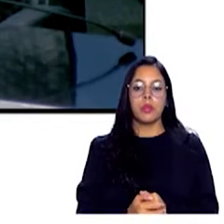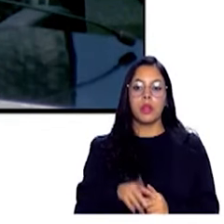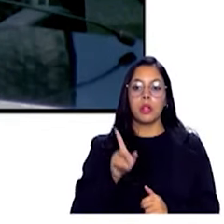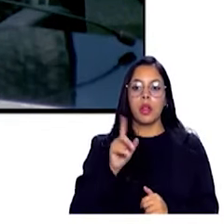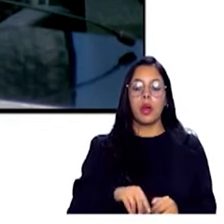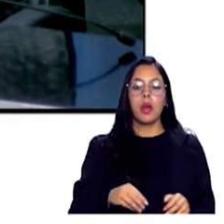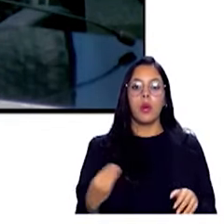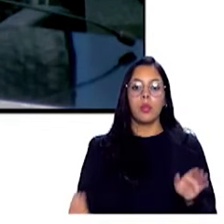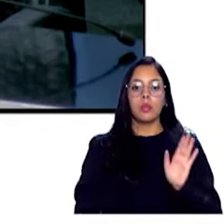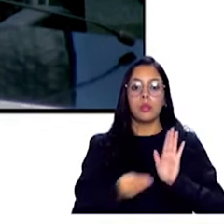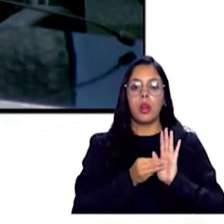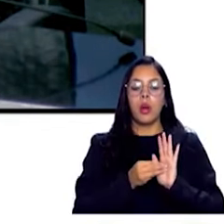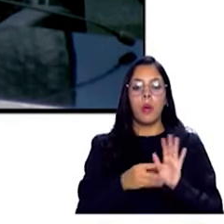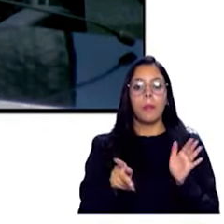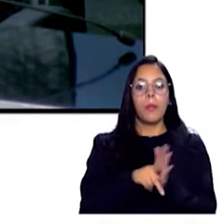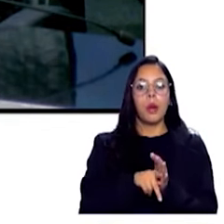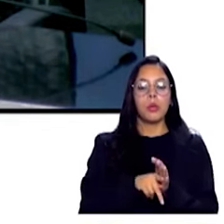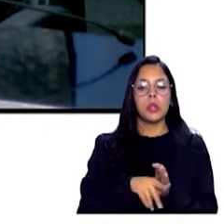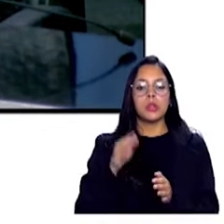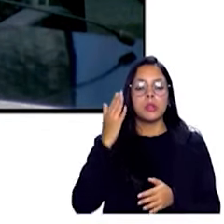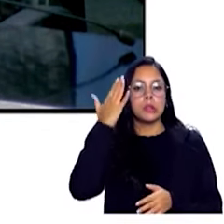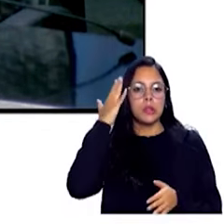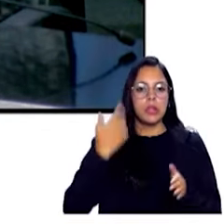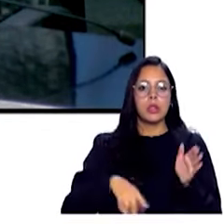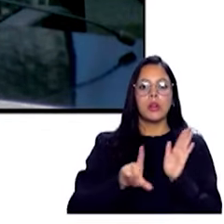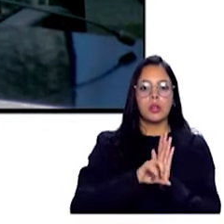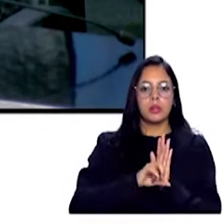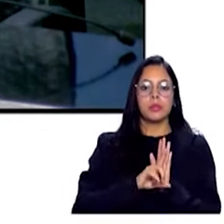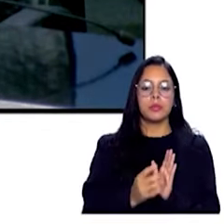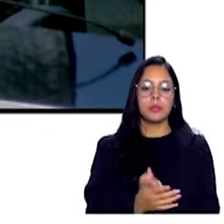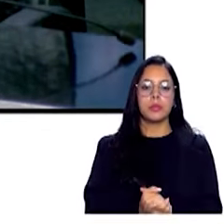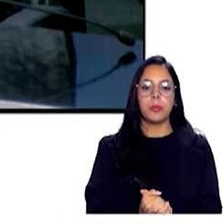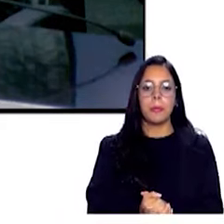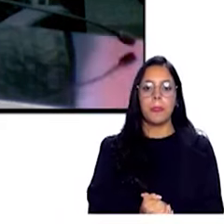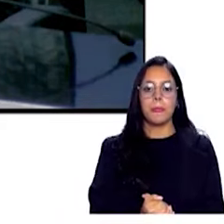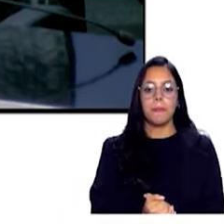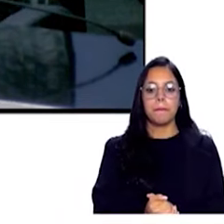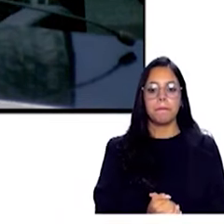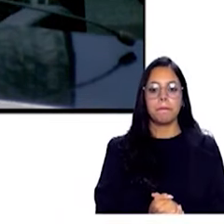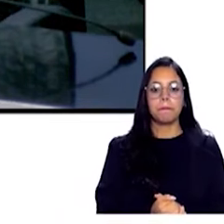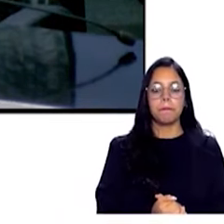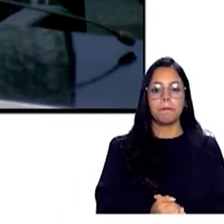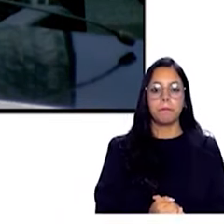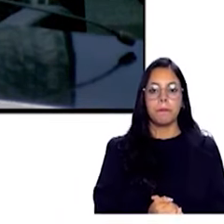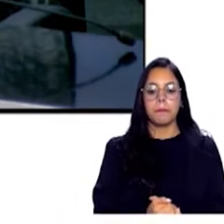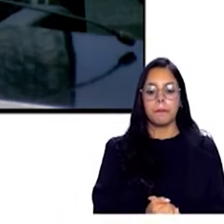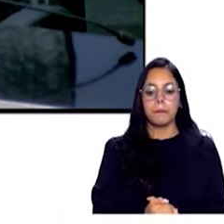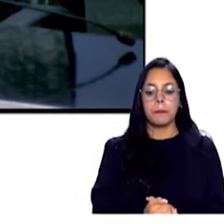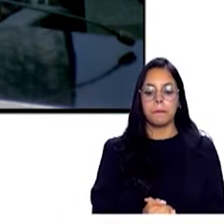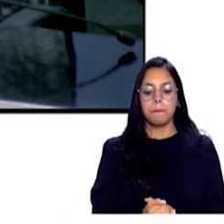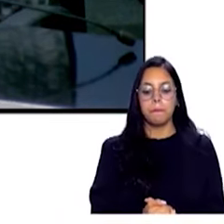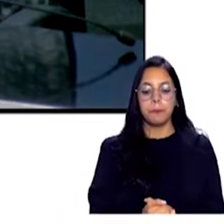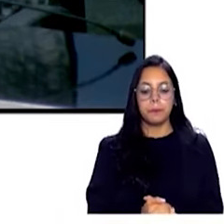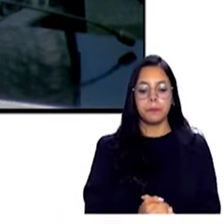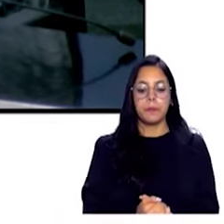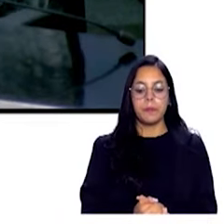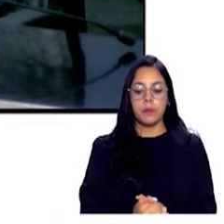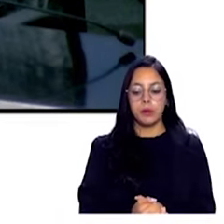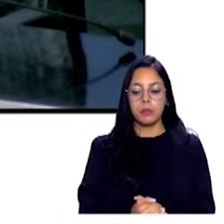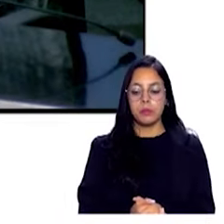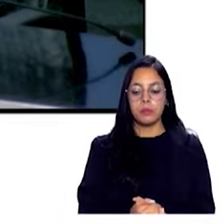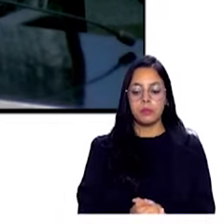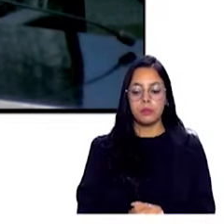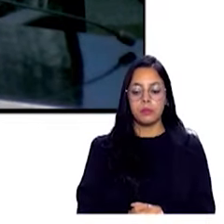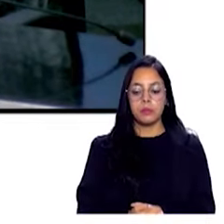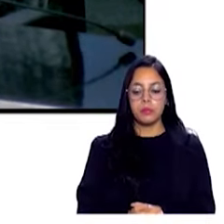interpreta de la Norma en segunda como tambi premisa